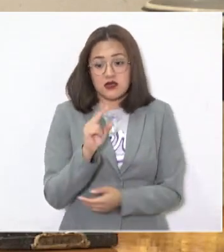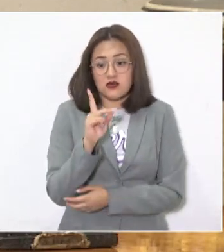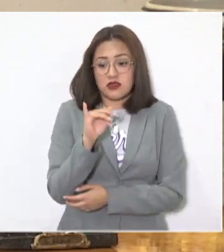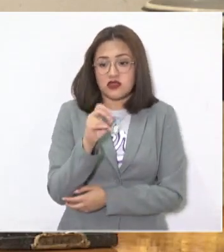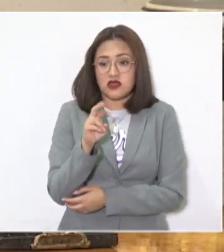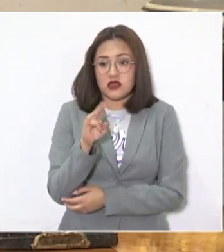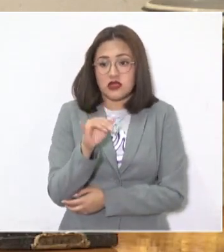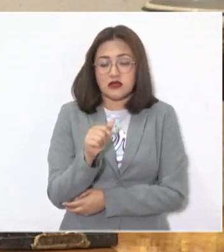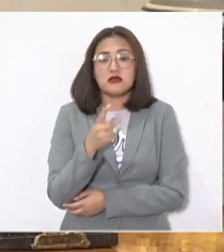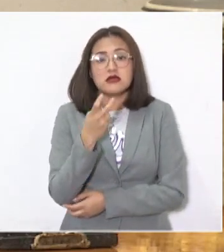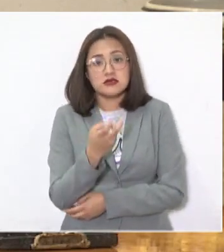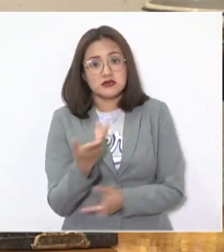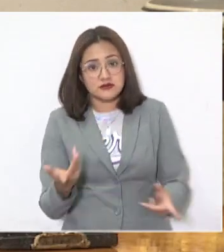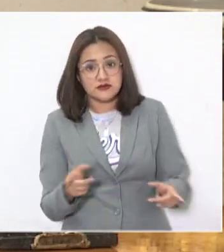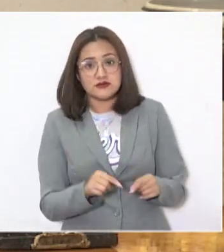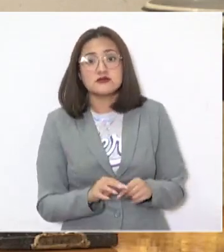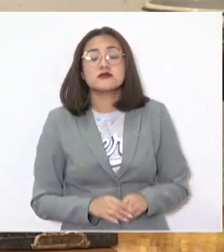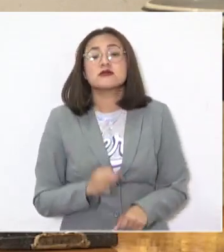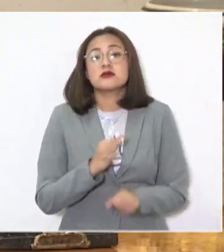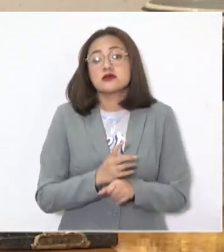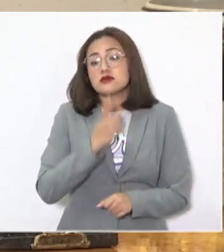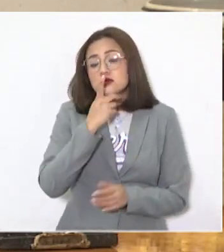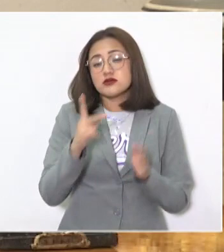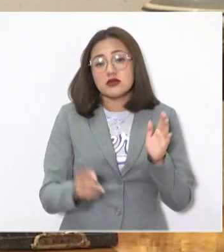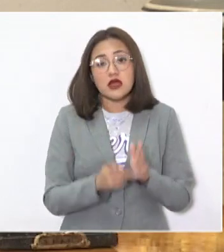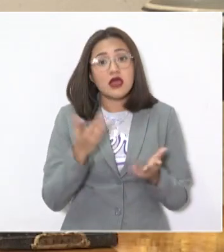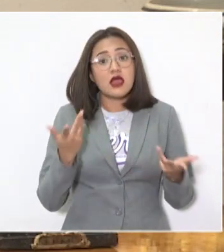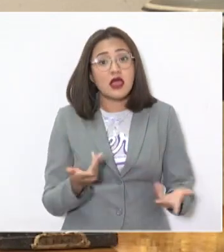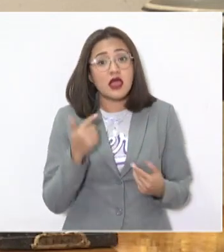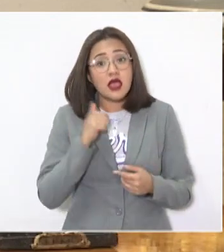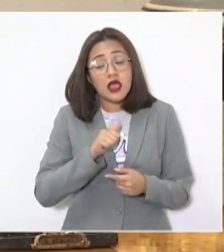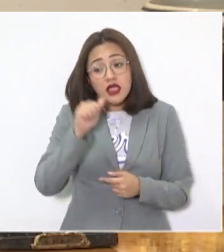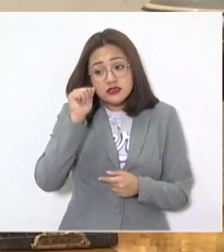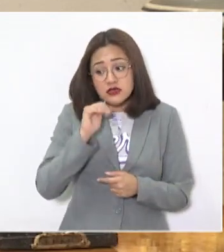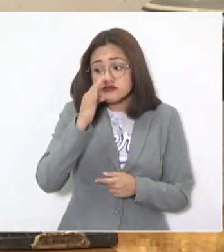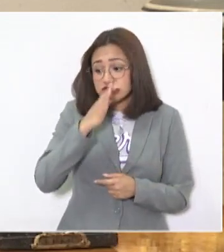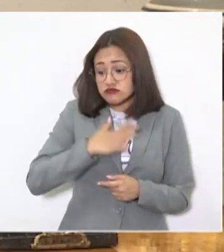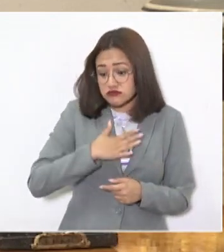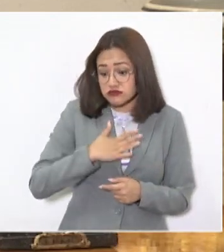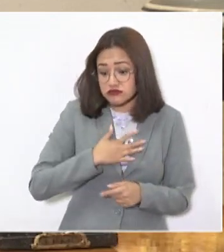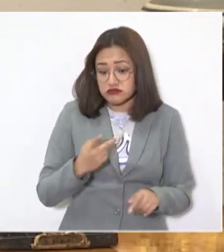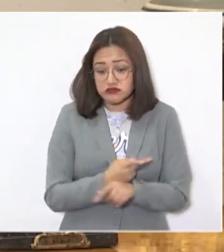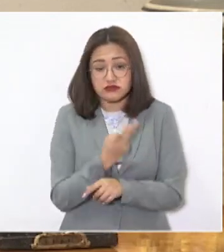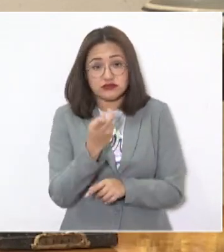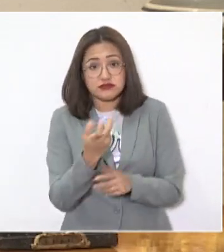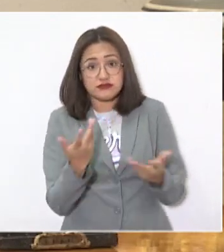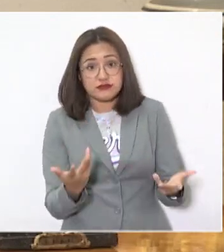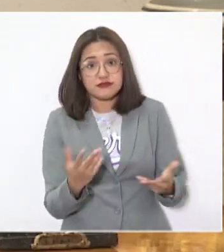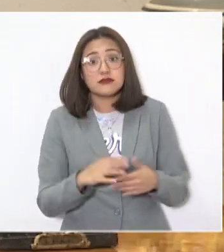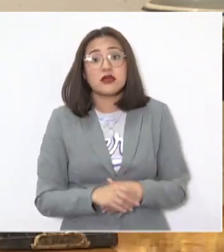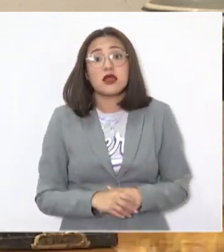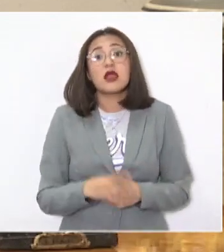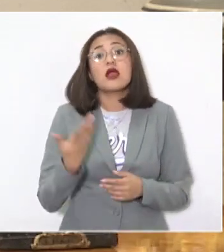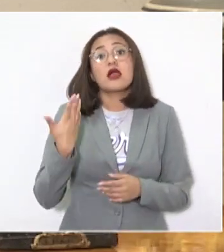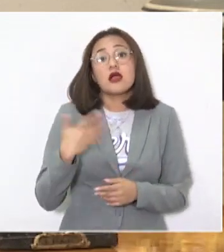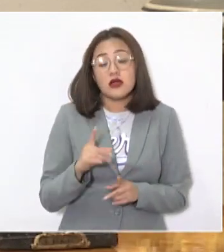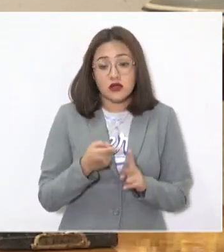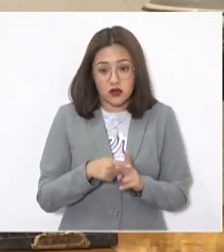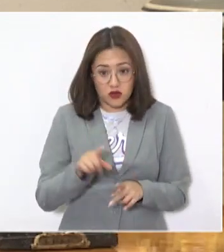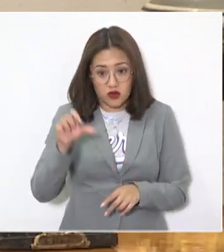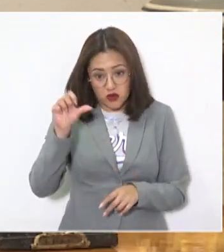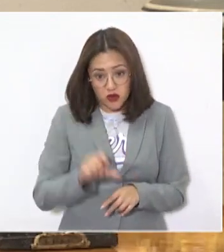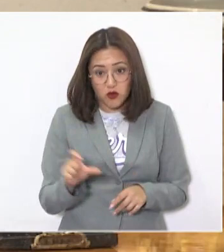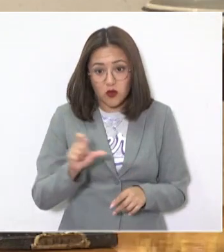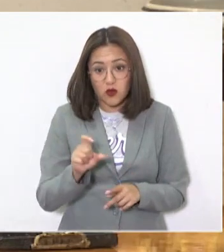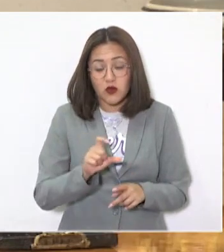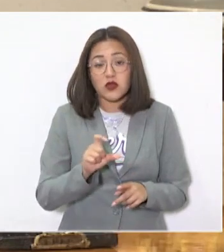lo que se hace. Entonces, repito, es ayer cuando yo me informo de estos hechos y es a partir de hoy cuando